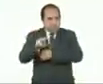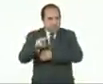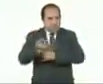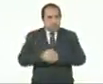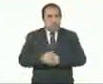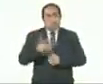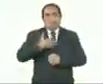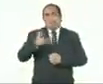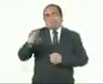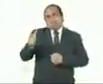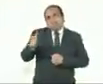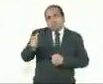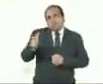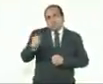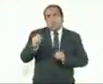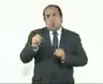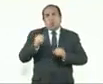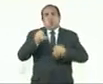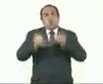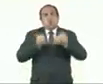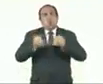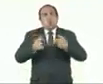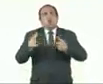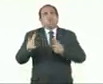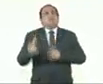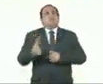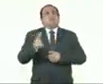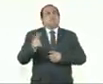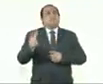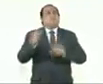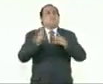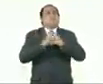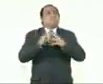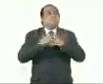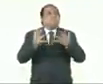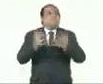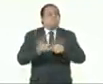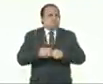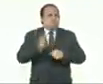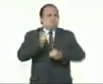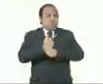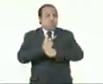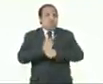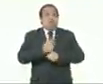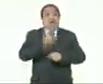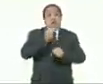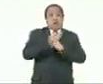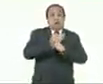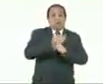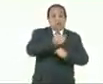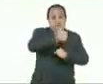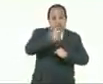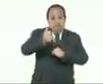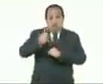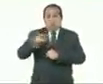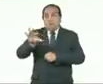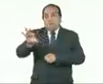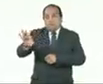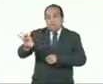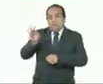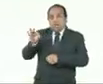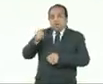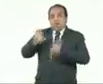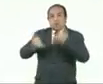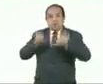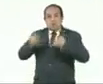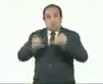Traen una pistola, traen juguetes bélicos, ¿ya se dieron cuenta? Bueno, pues van a pasar y van a elegir un juguete que